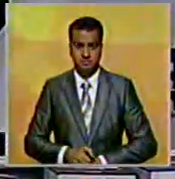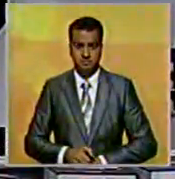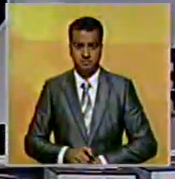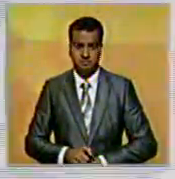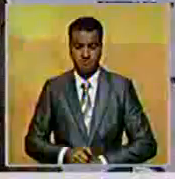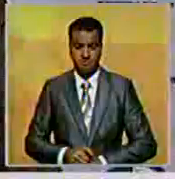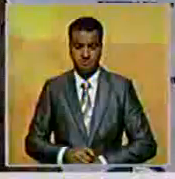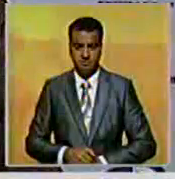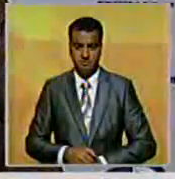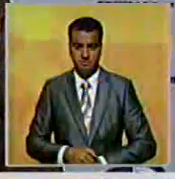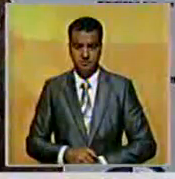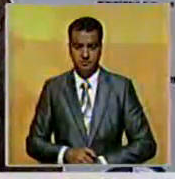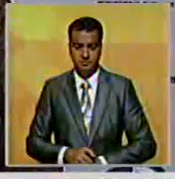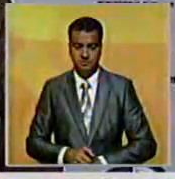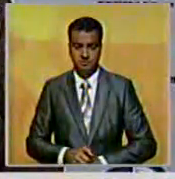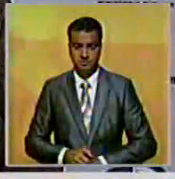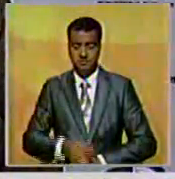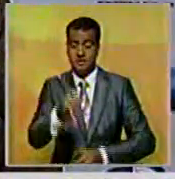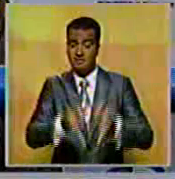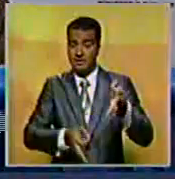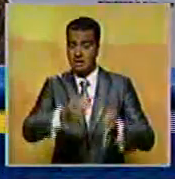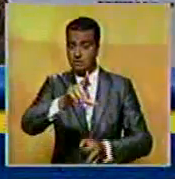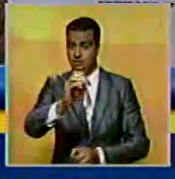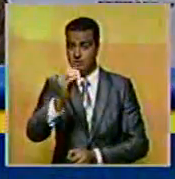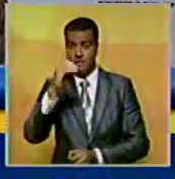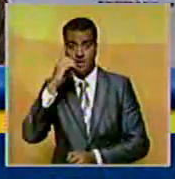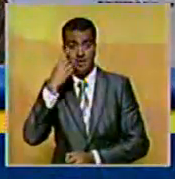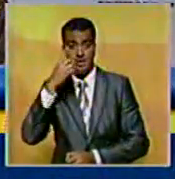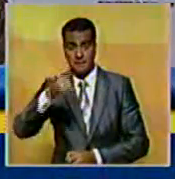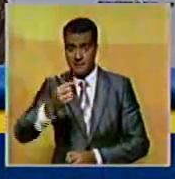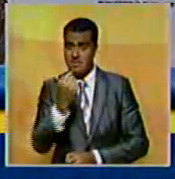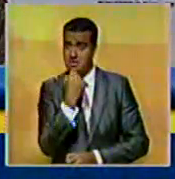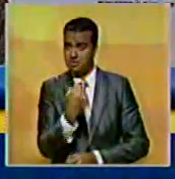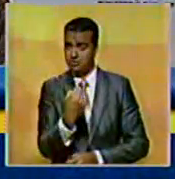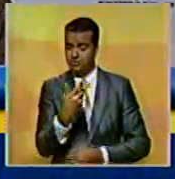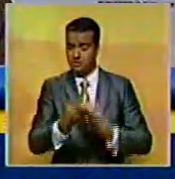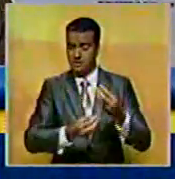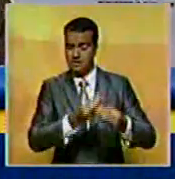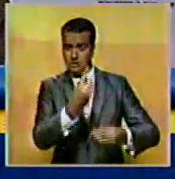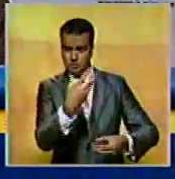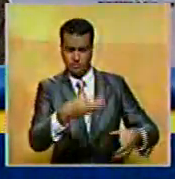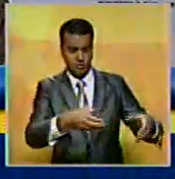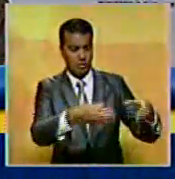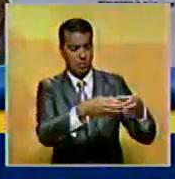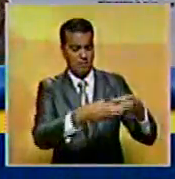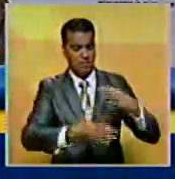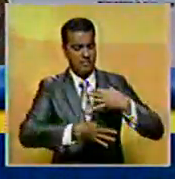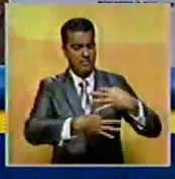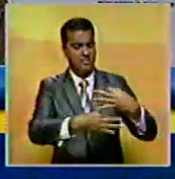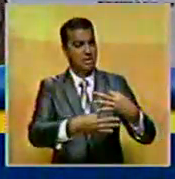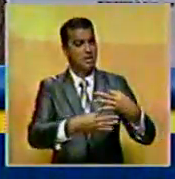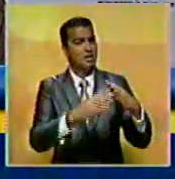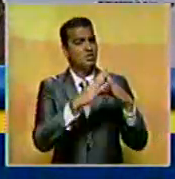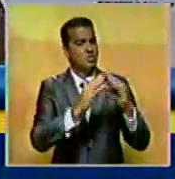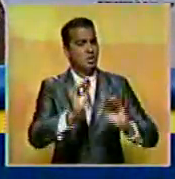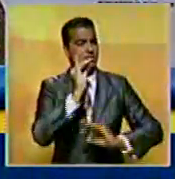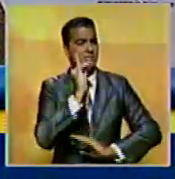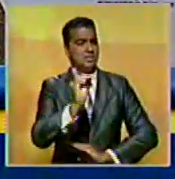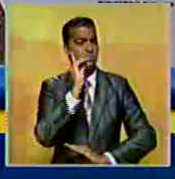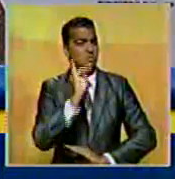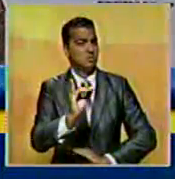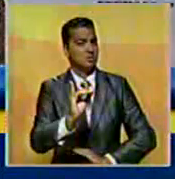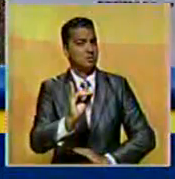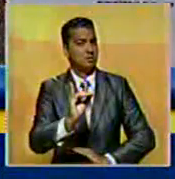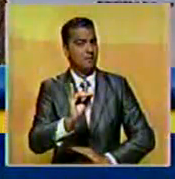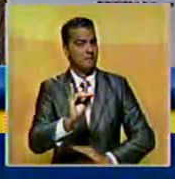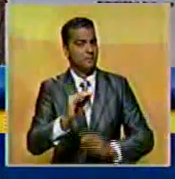país. La fiscal Luisa Ortega Díaz también informó que fue creada una comisión para atender todas las denuncias a propósito